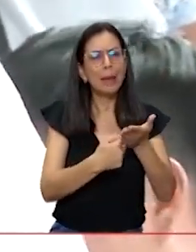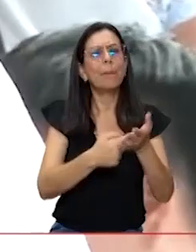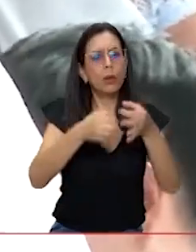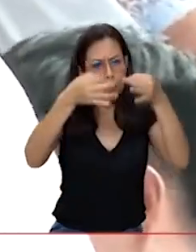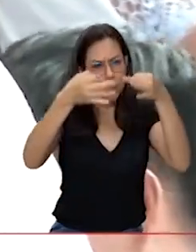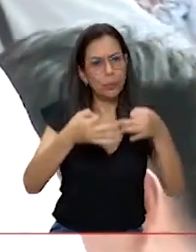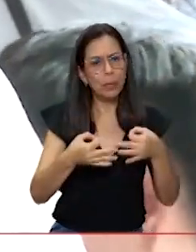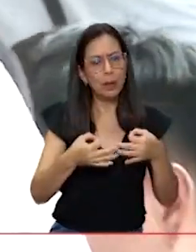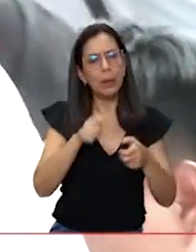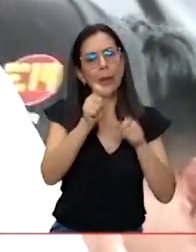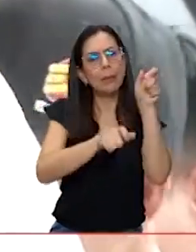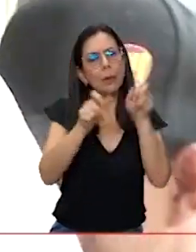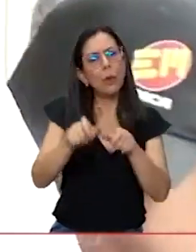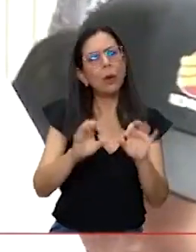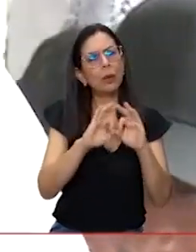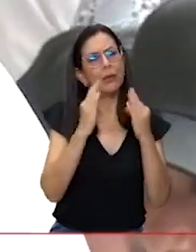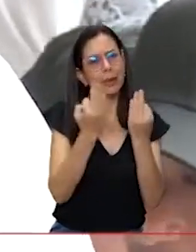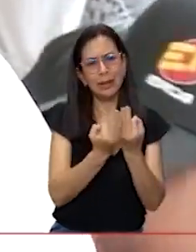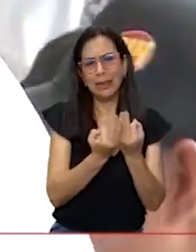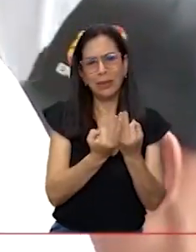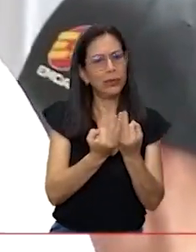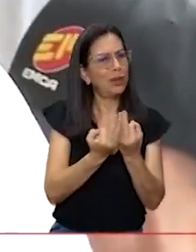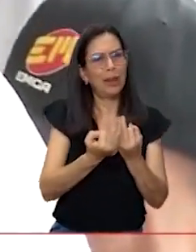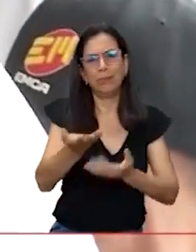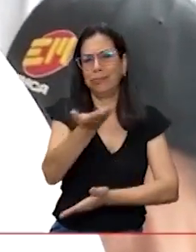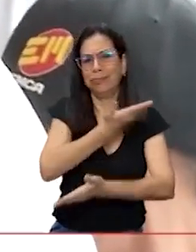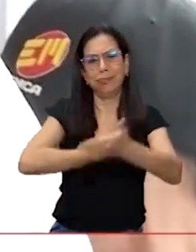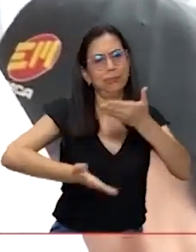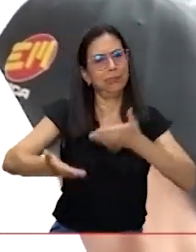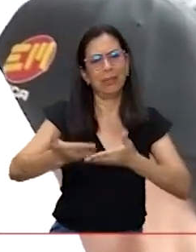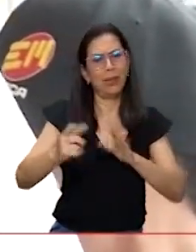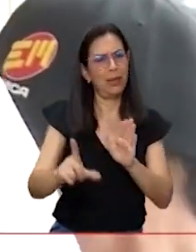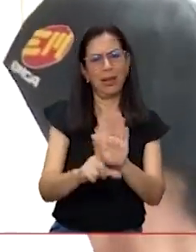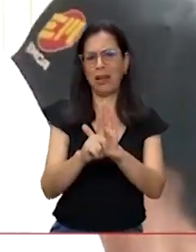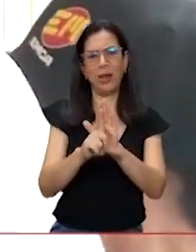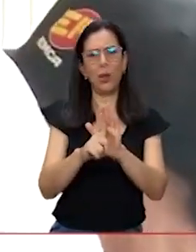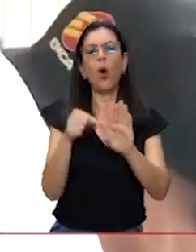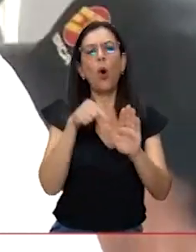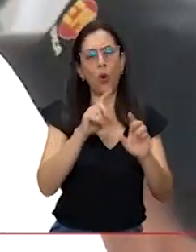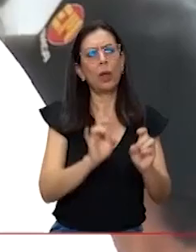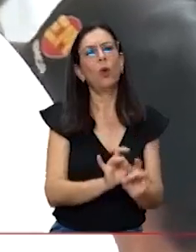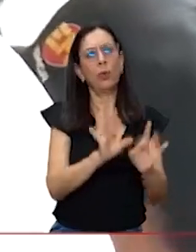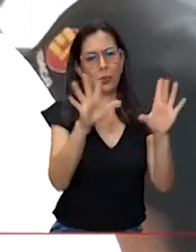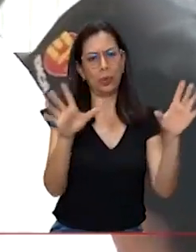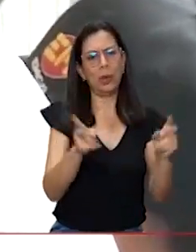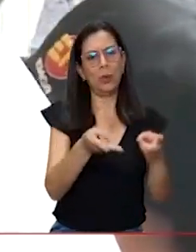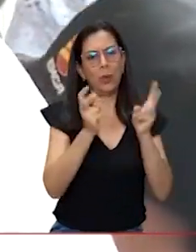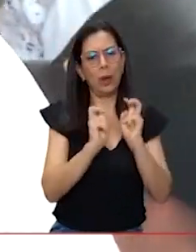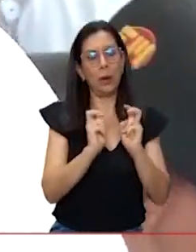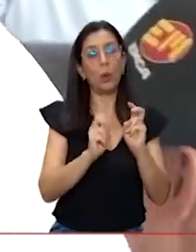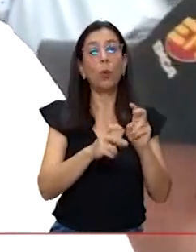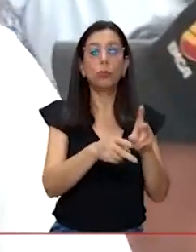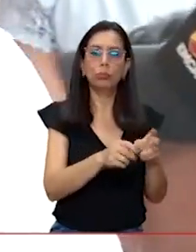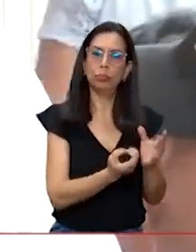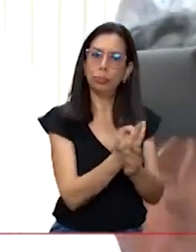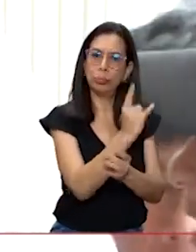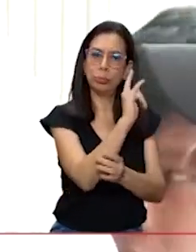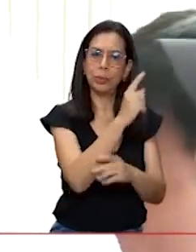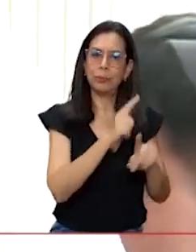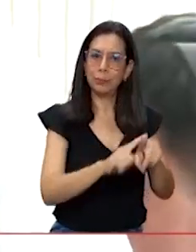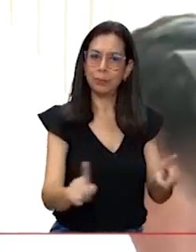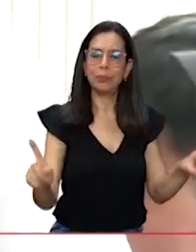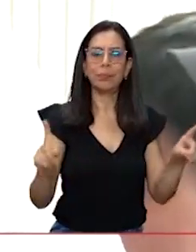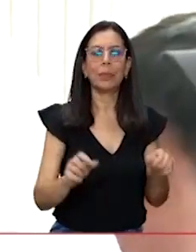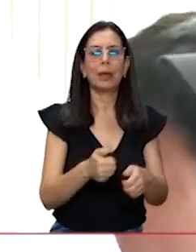estas personas, a estas familias que decidieron salir de la ilegalidad, apostarle a una oportunidad con unos cultivos diferentes a la